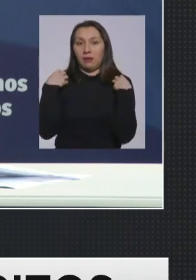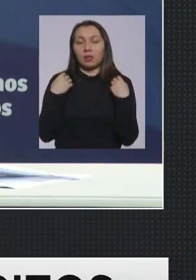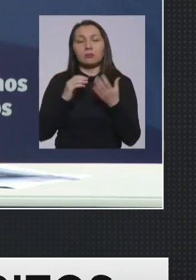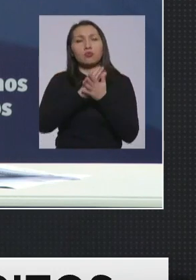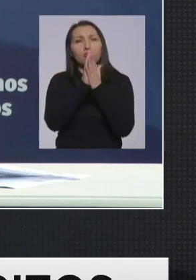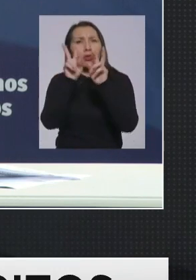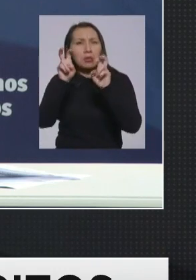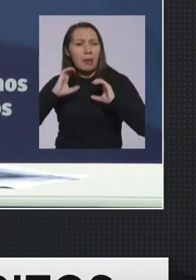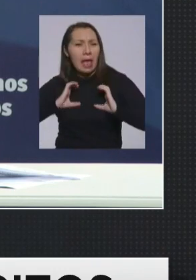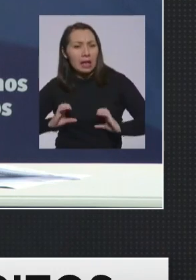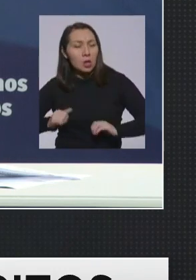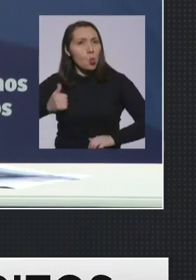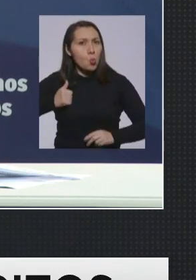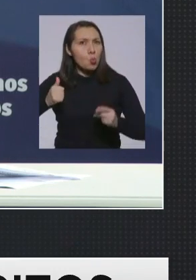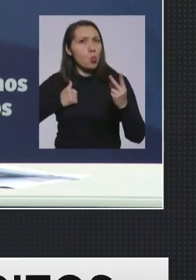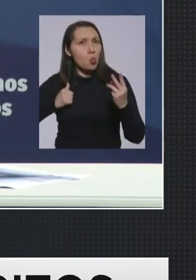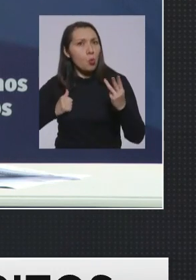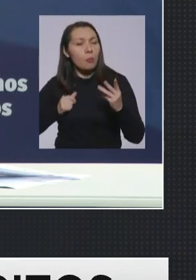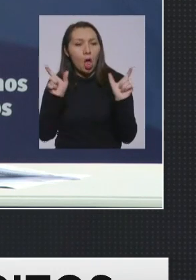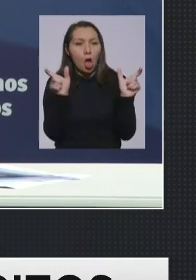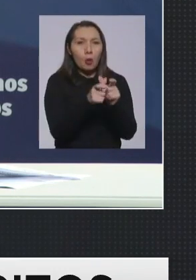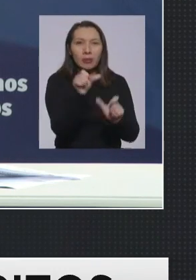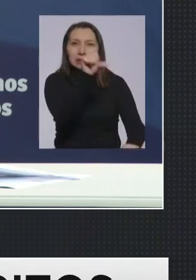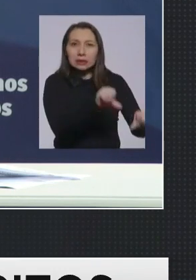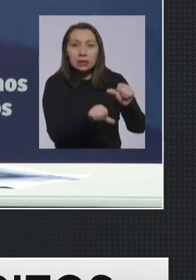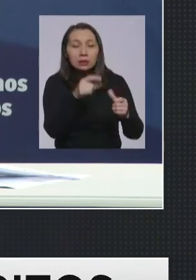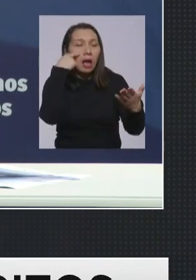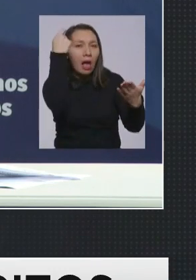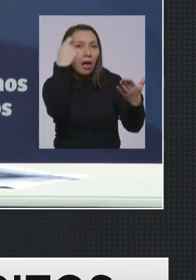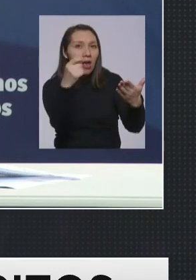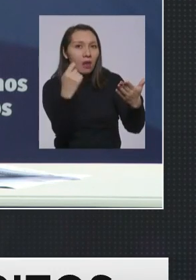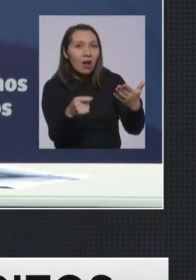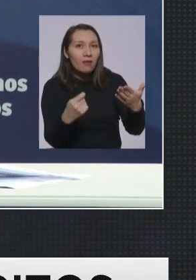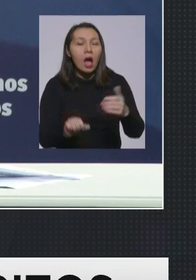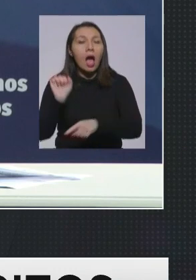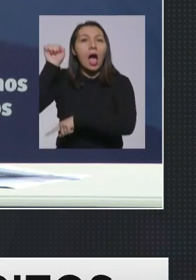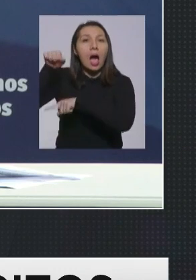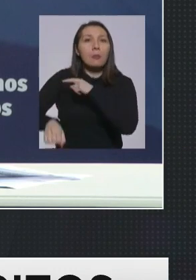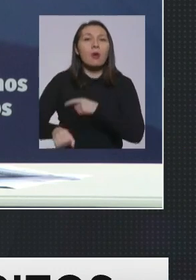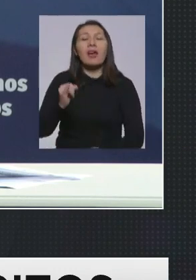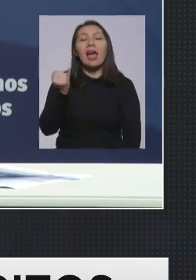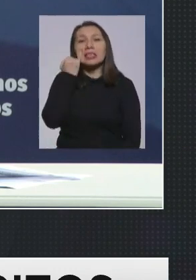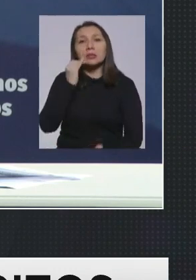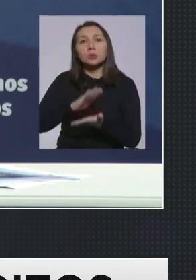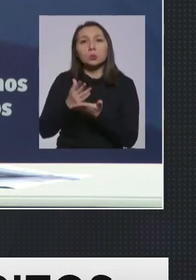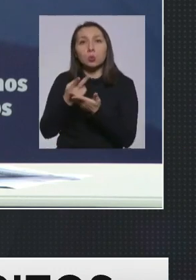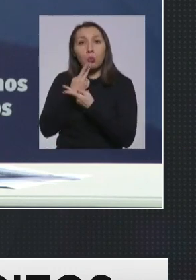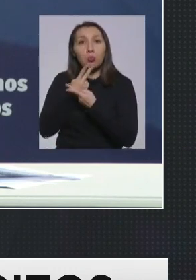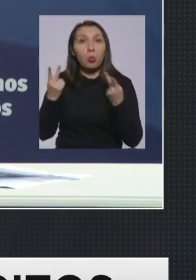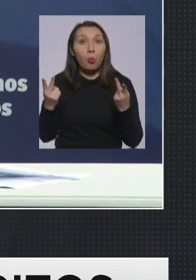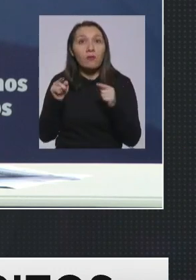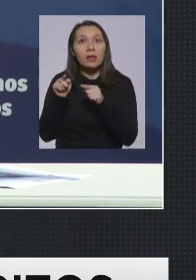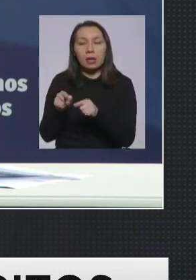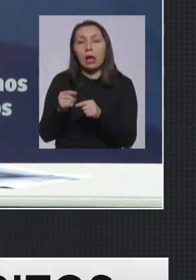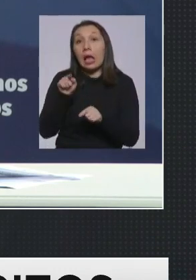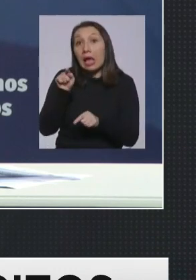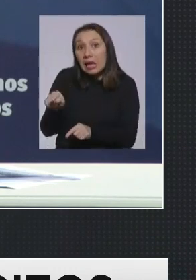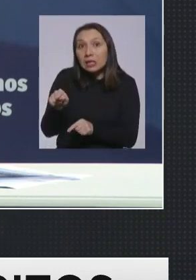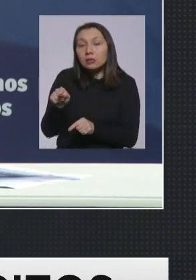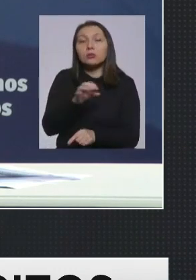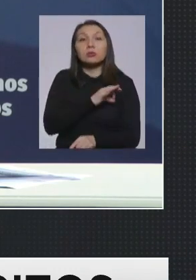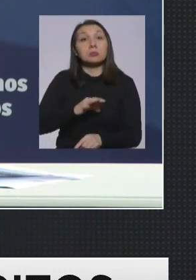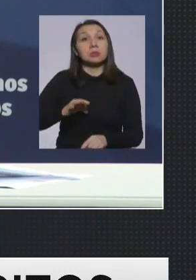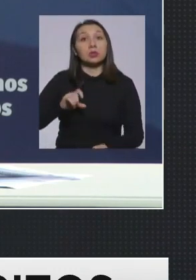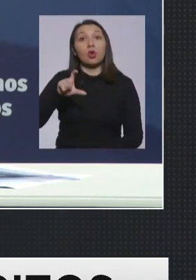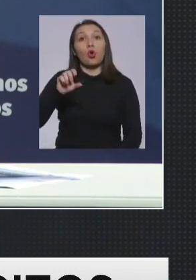aspectos éticos pasar por los comités científicos ser aprobado por él y s&p y en eso obviamente que el